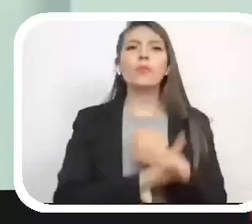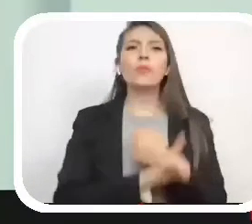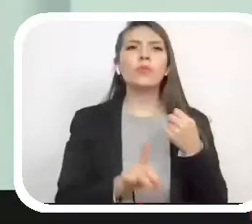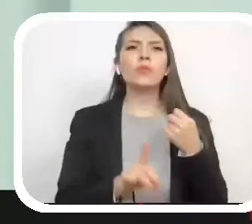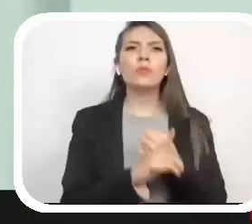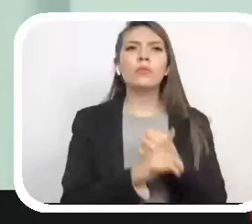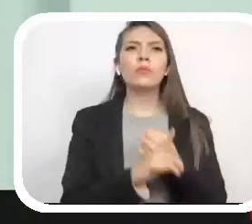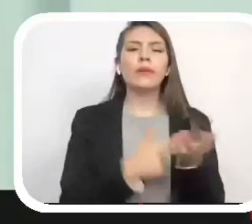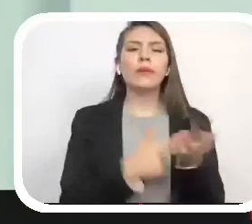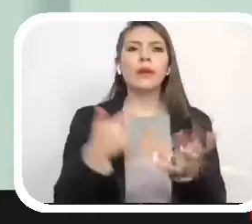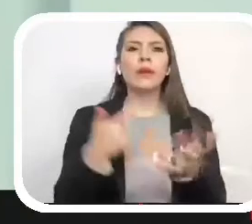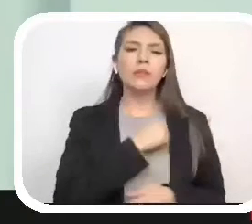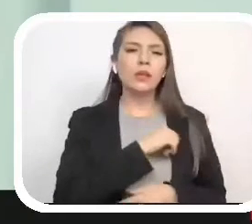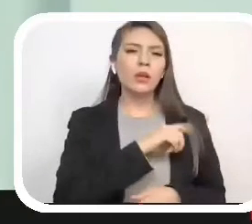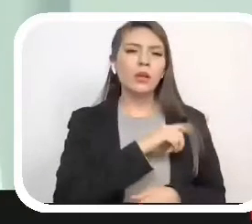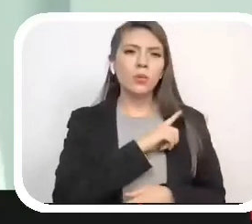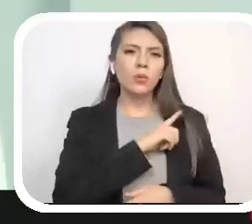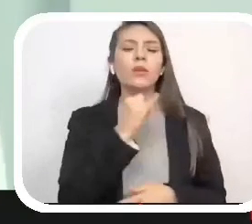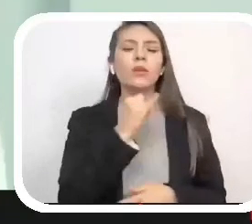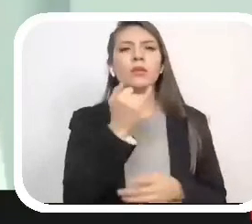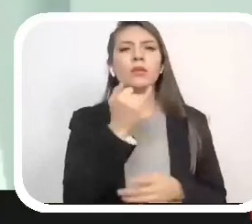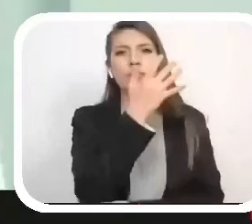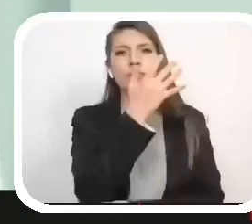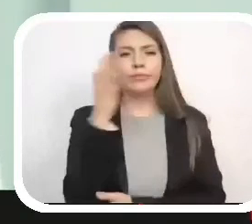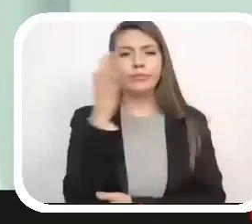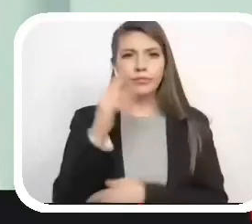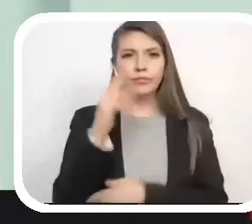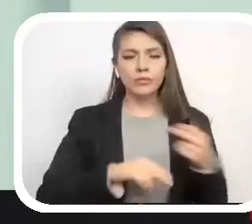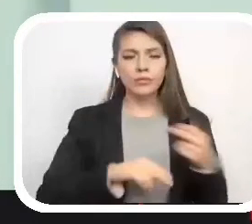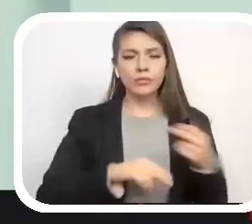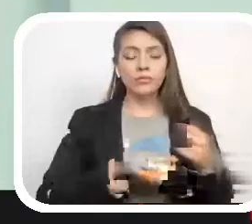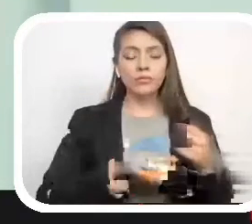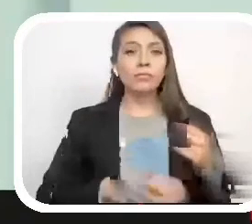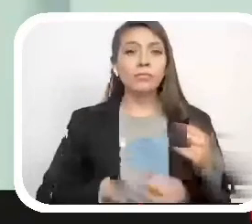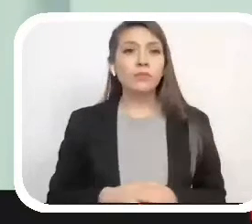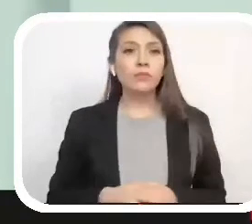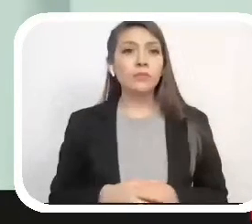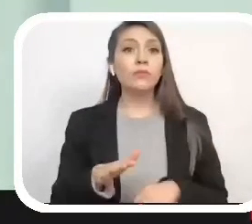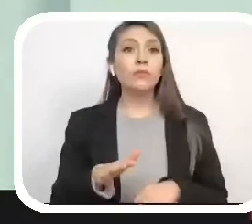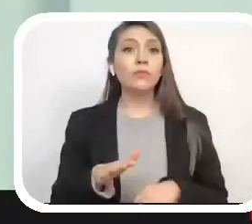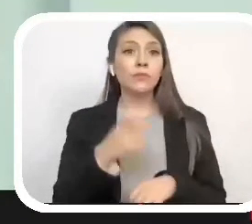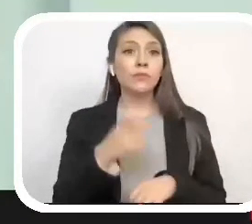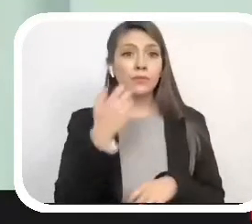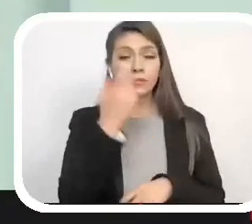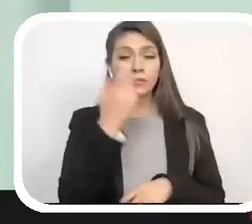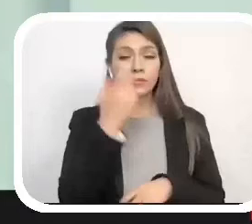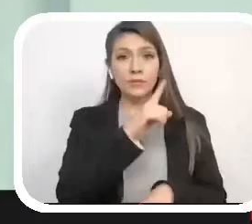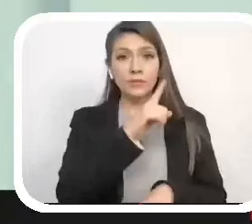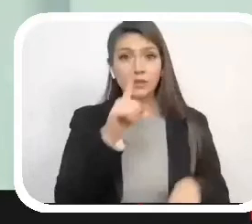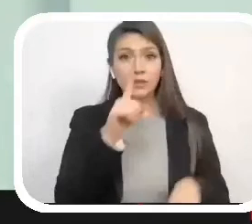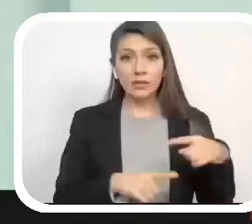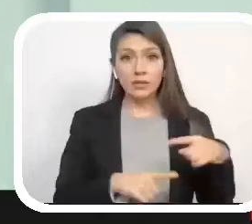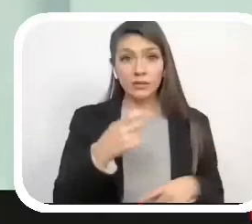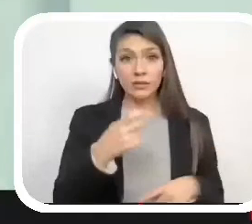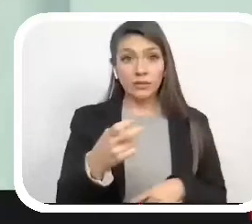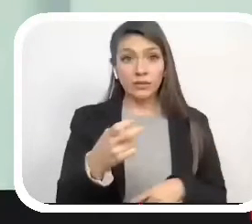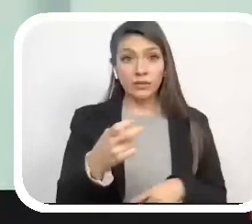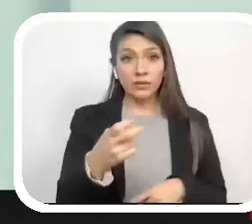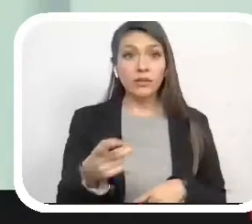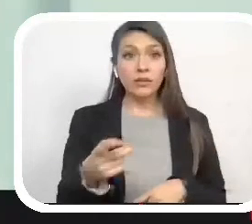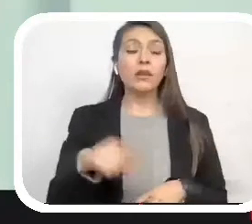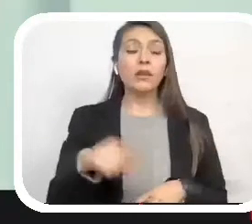y para el medio ambiente. Precisamente y con la intención de erradicar ese tipo de prácticas, las